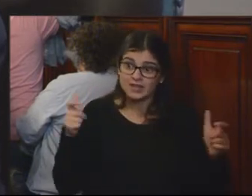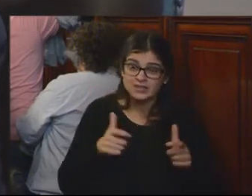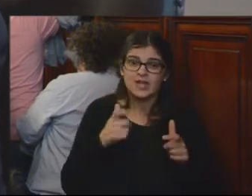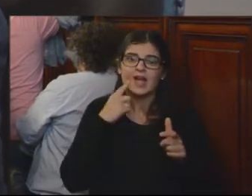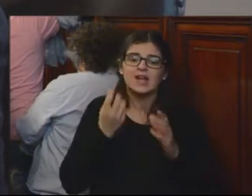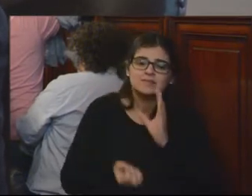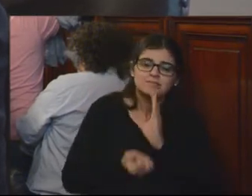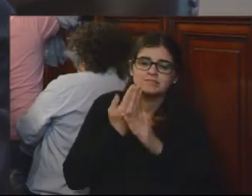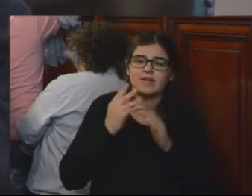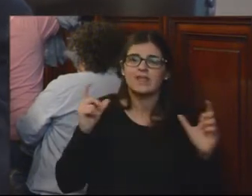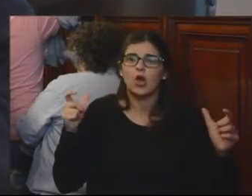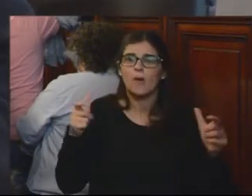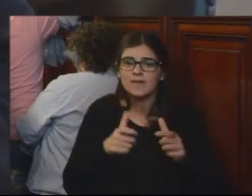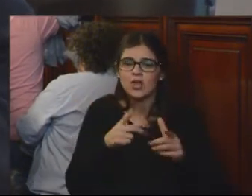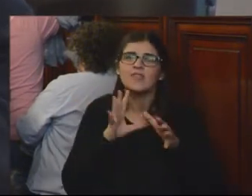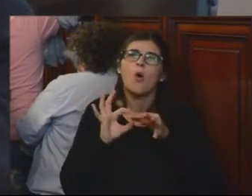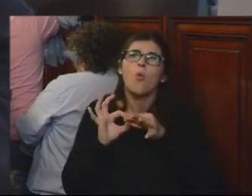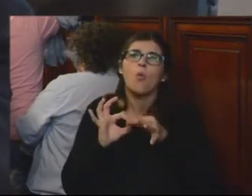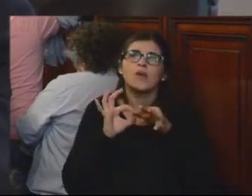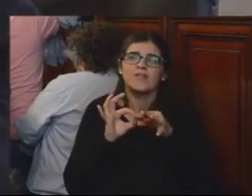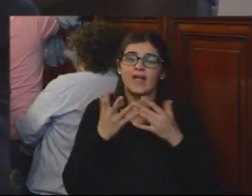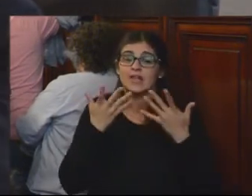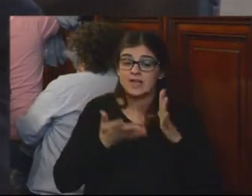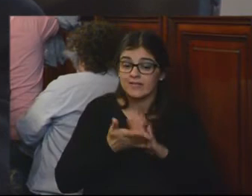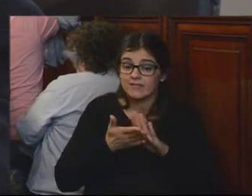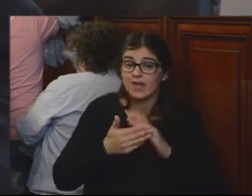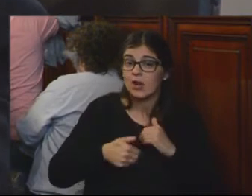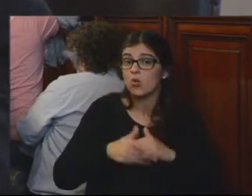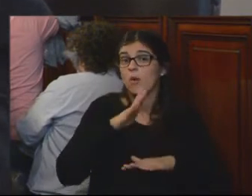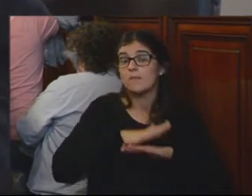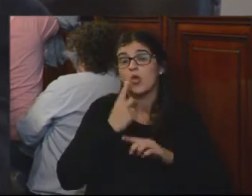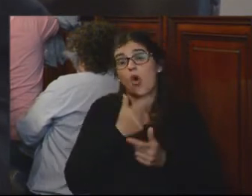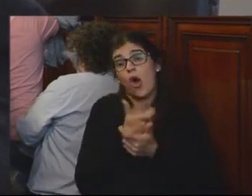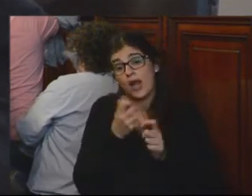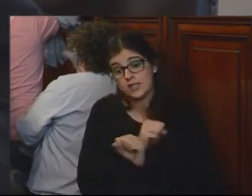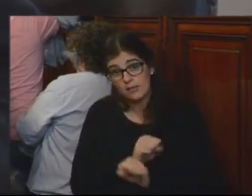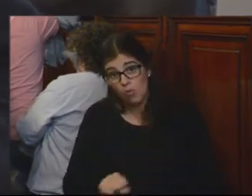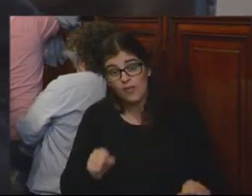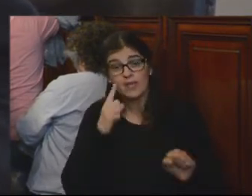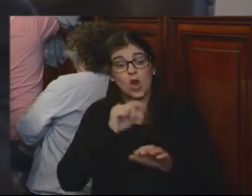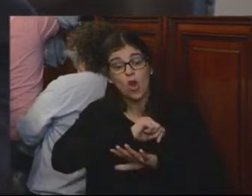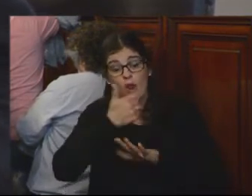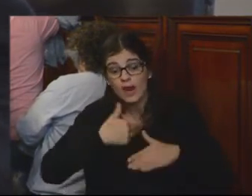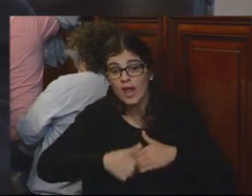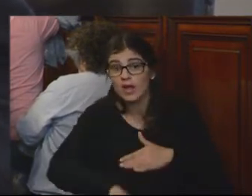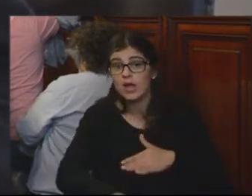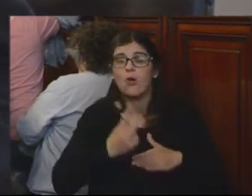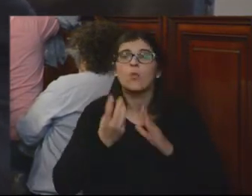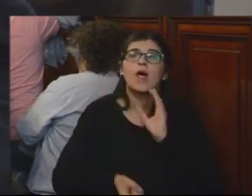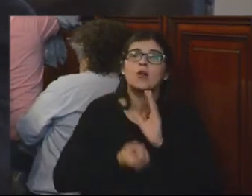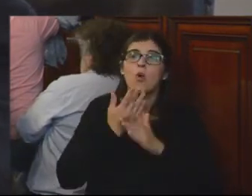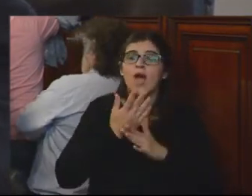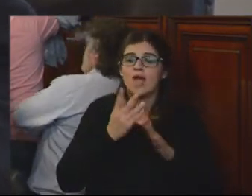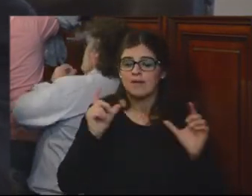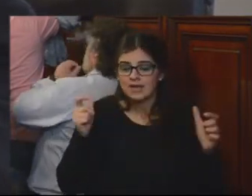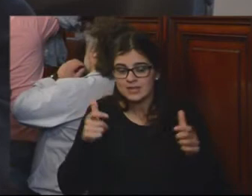comisión de esta unidad que será su momento ojalá que podamos lograrlo pronto una nueva relatoría pero